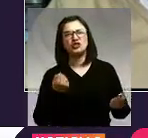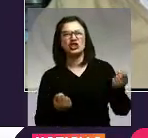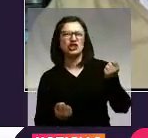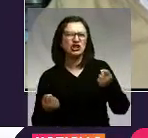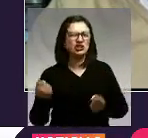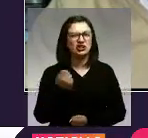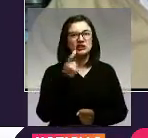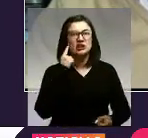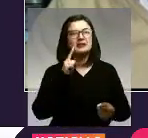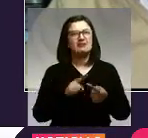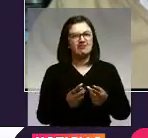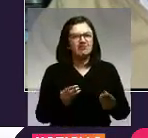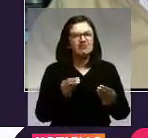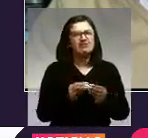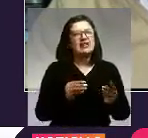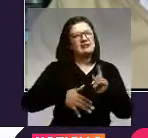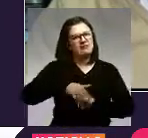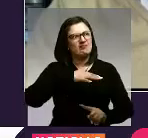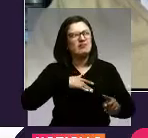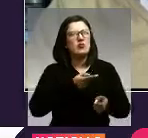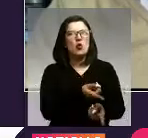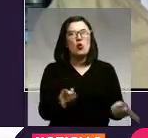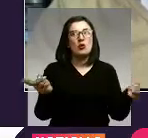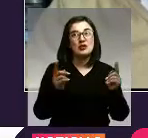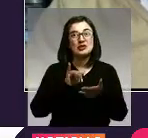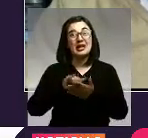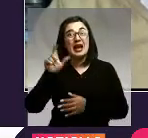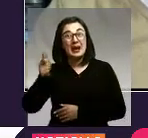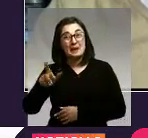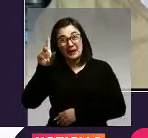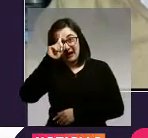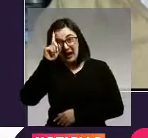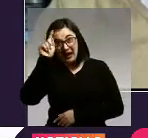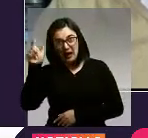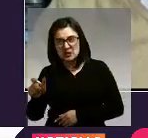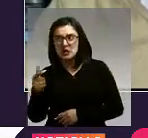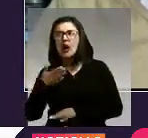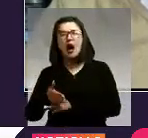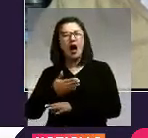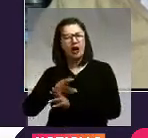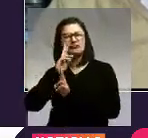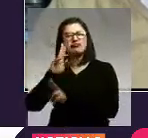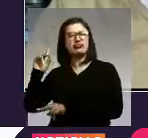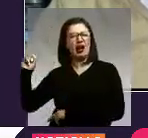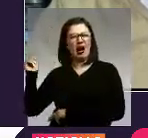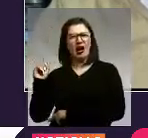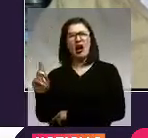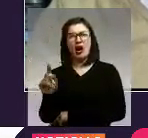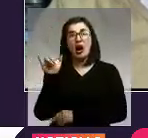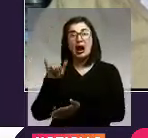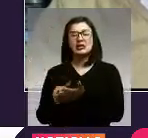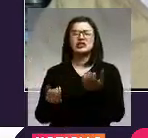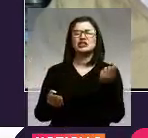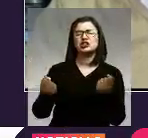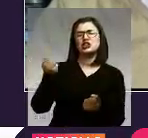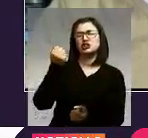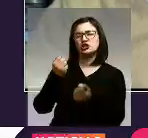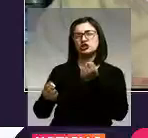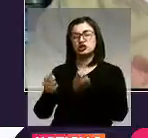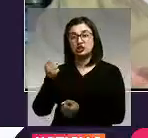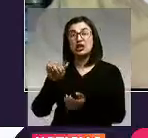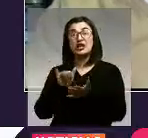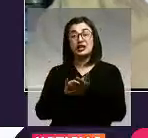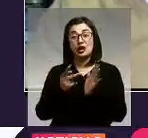a un ambiente donde ya Michael Schumacher tenía un título y arrancaba desde esa temporada 2002 los